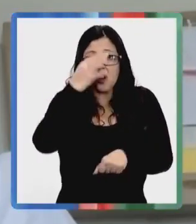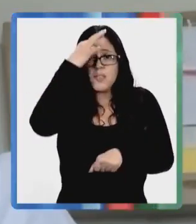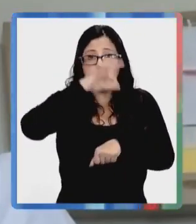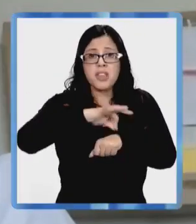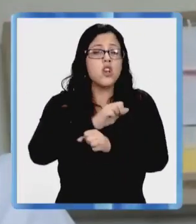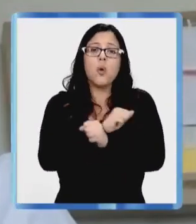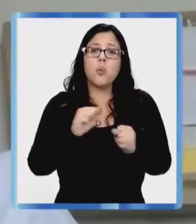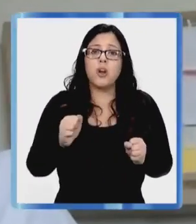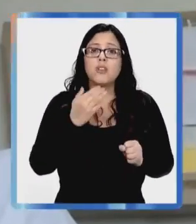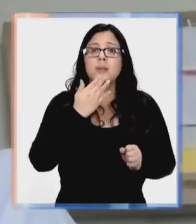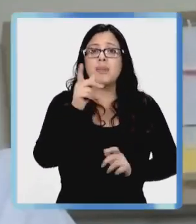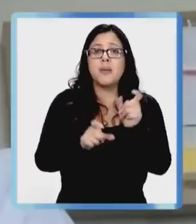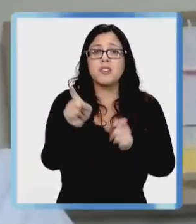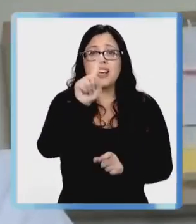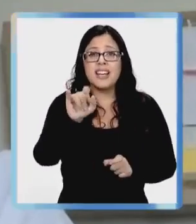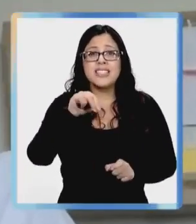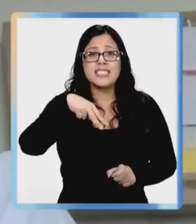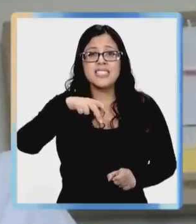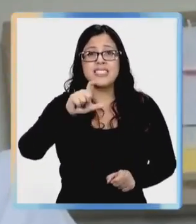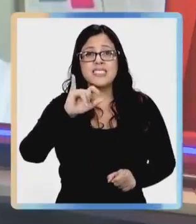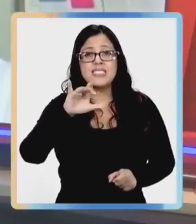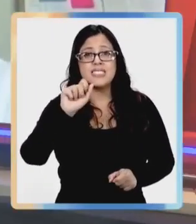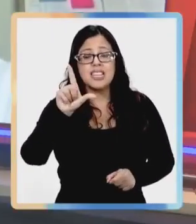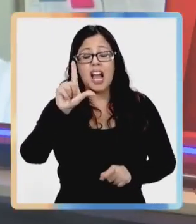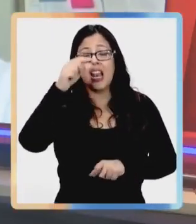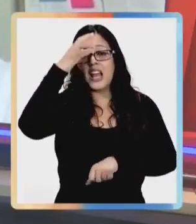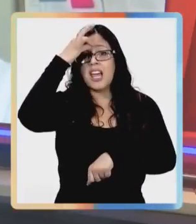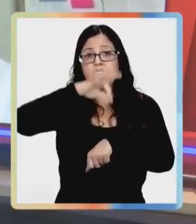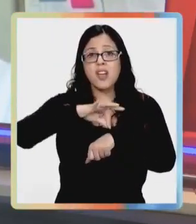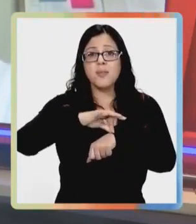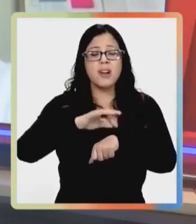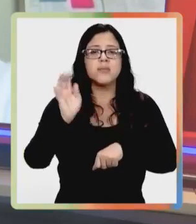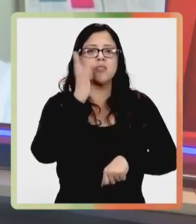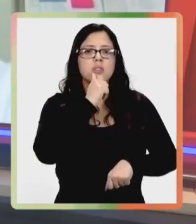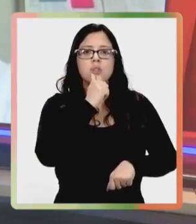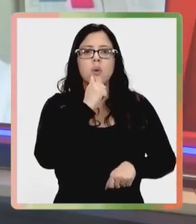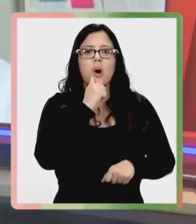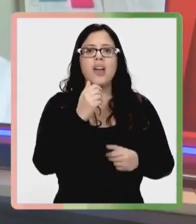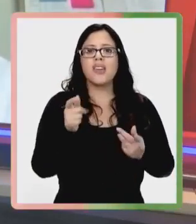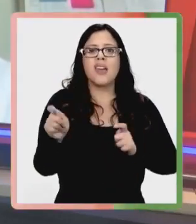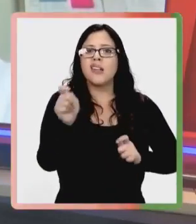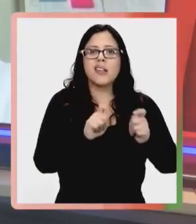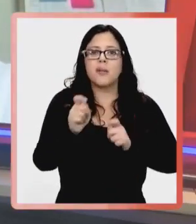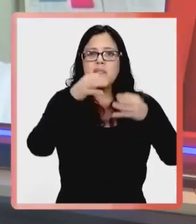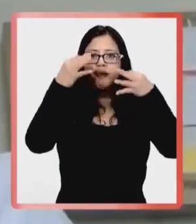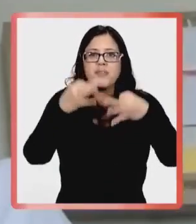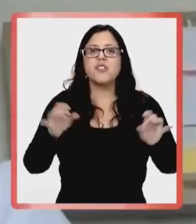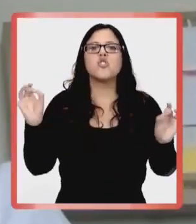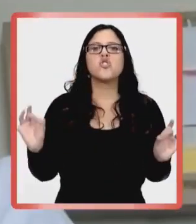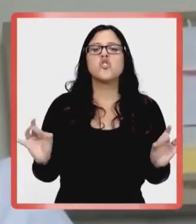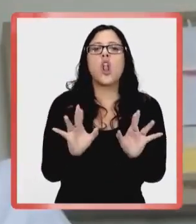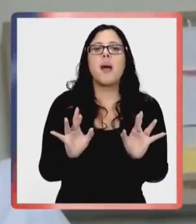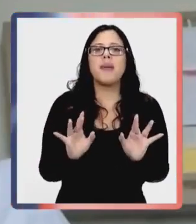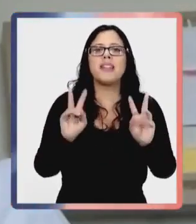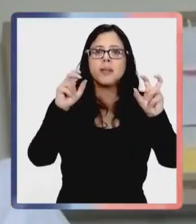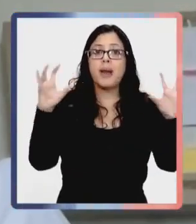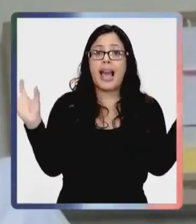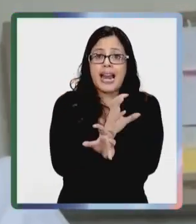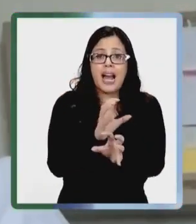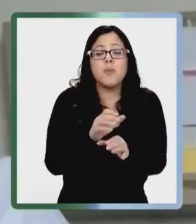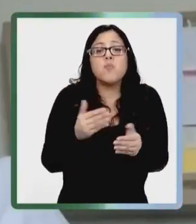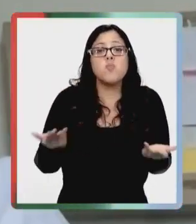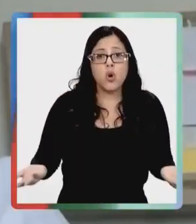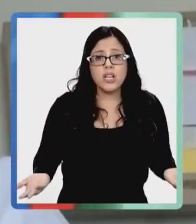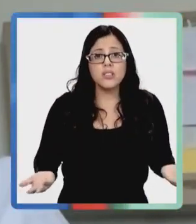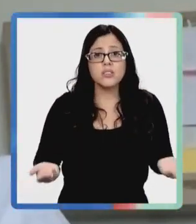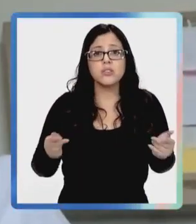respiratorio sincicial, lamentablemente no tenemos más que algún inmunológico para los casos graves. Entonces, en síntesis, los cuadros virales